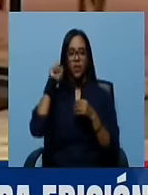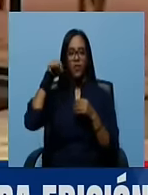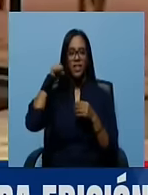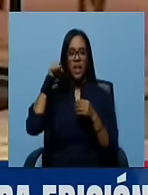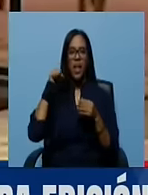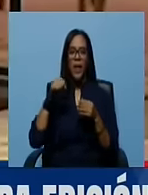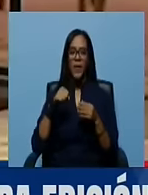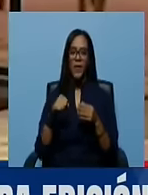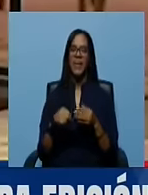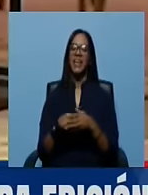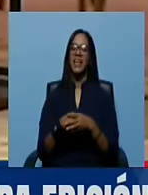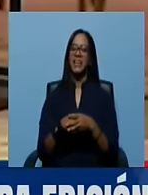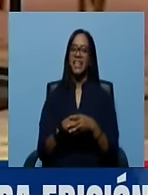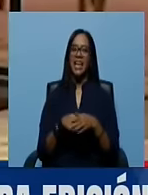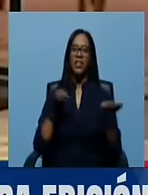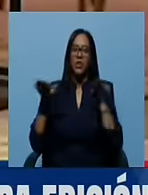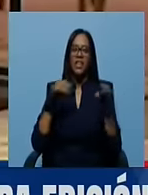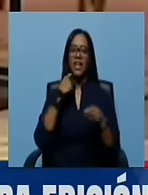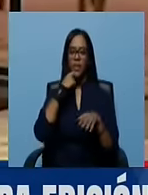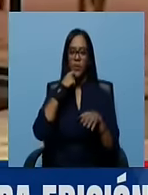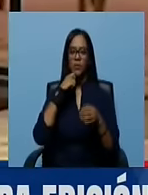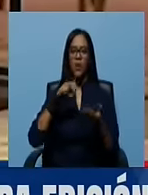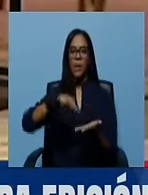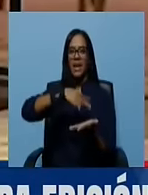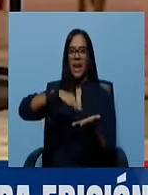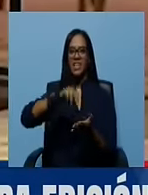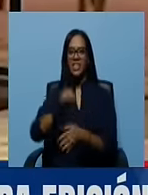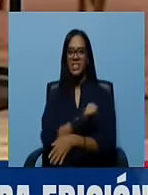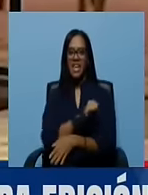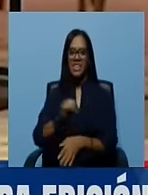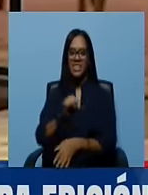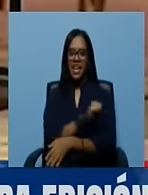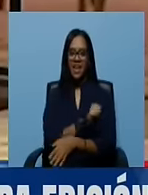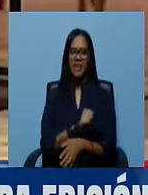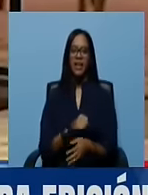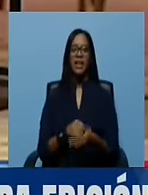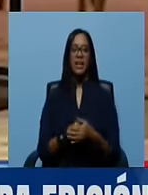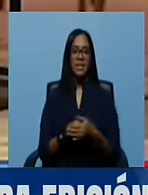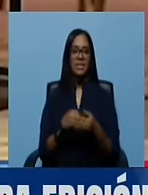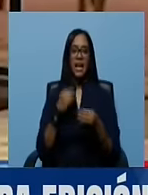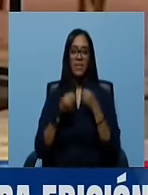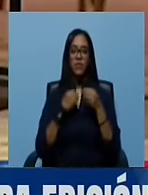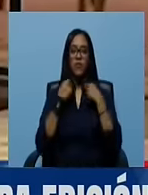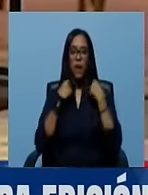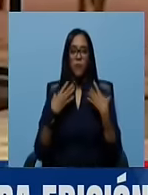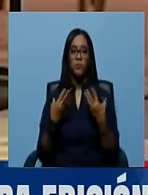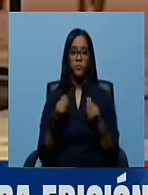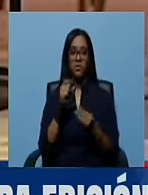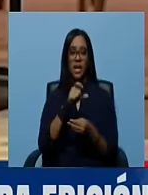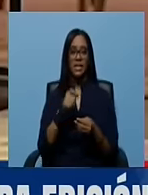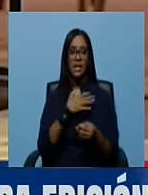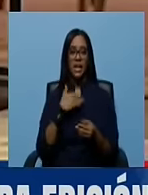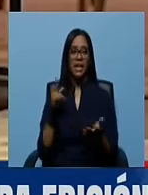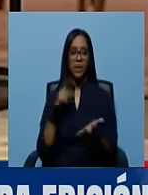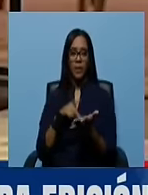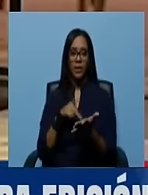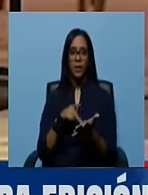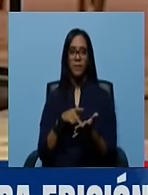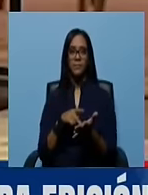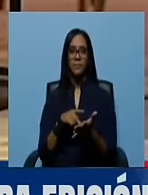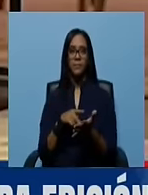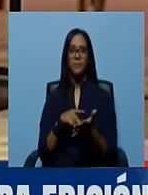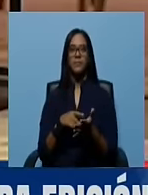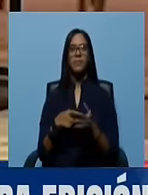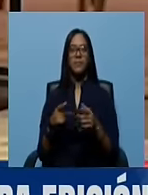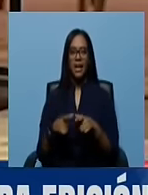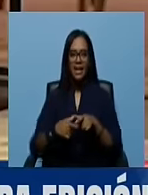bailando salsa allá en San Agustín, en la finca de Marín. Se ha hecho famoso. Y mucha gente queriendo venir. Hay que elevar